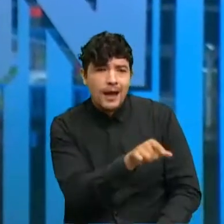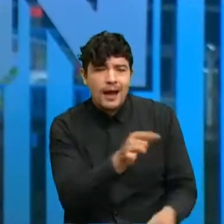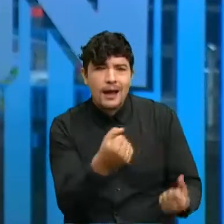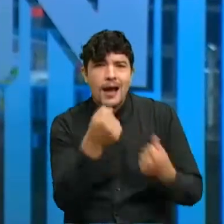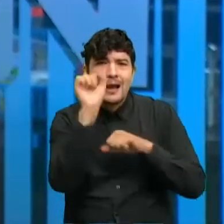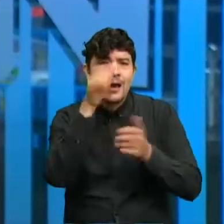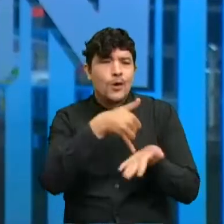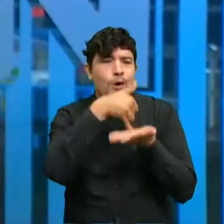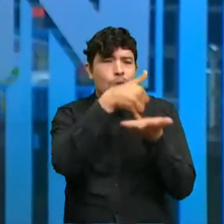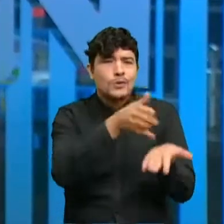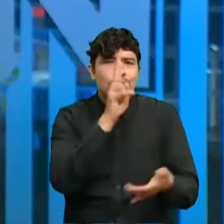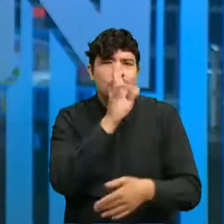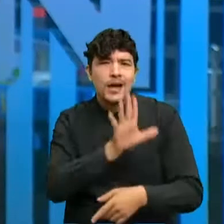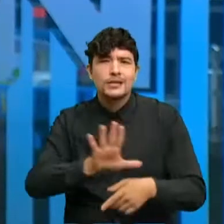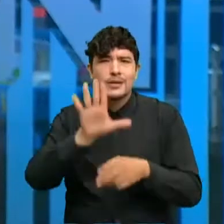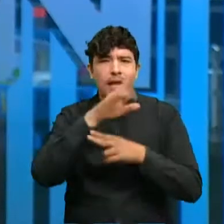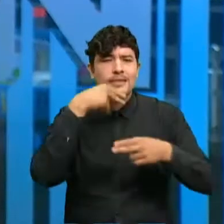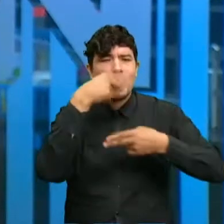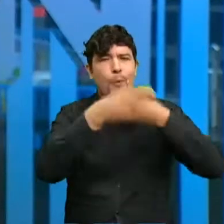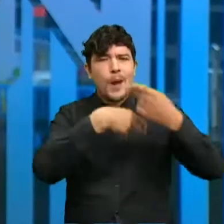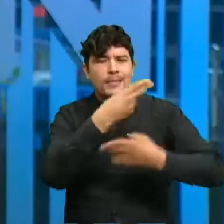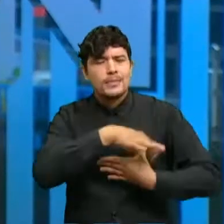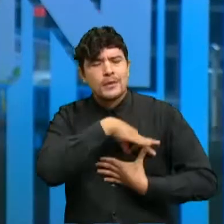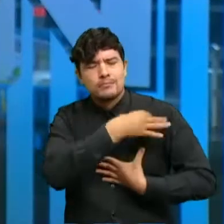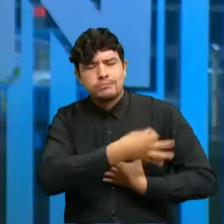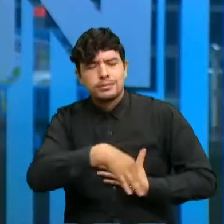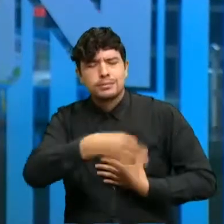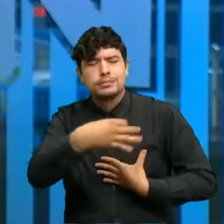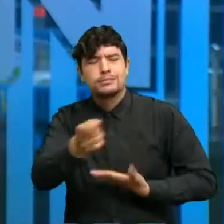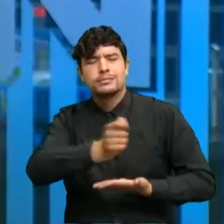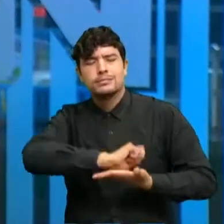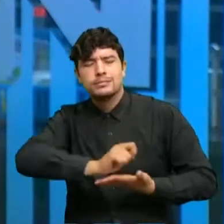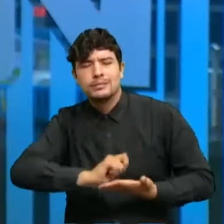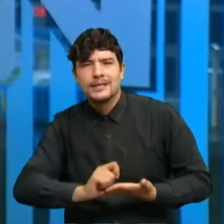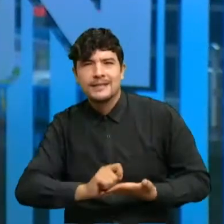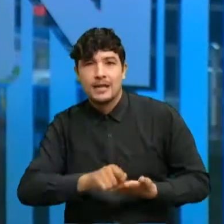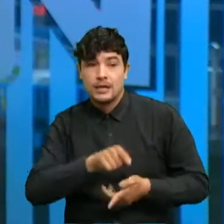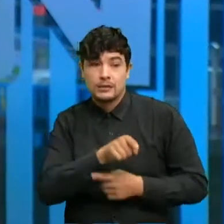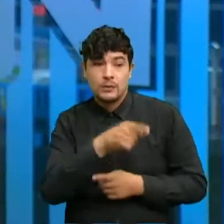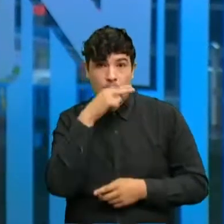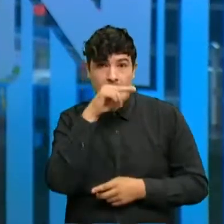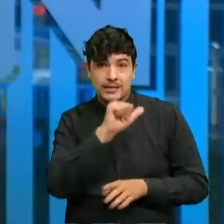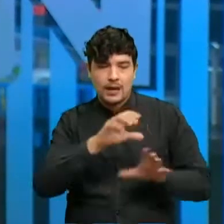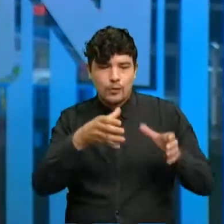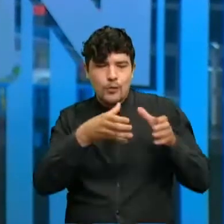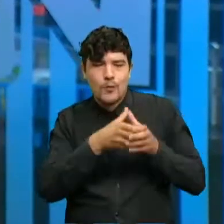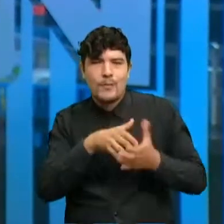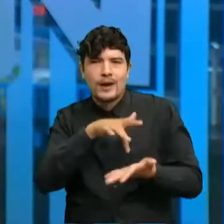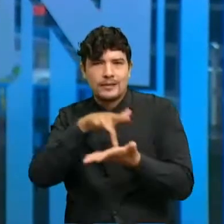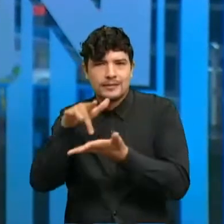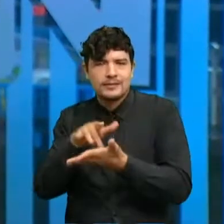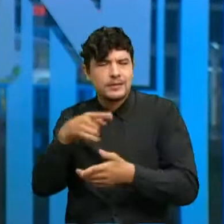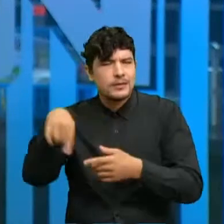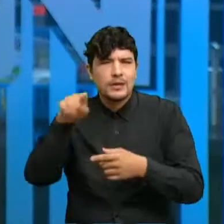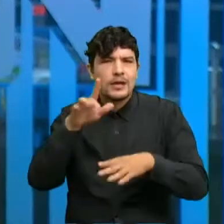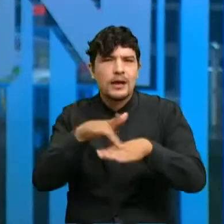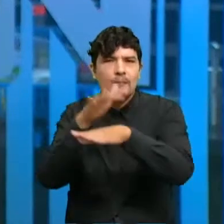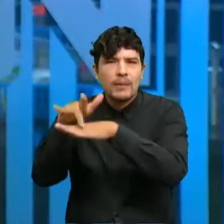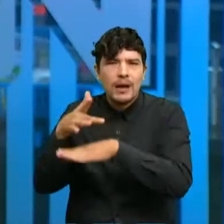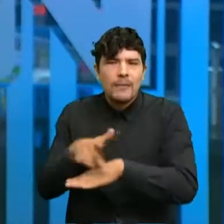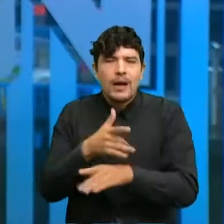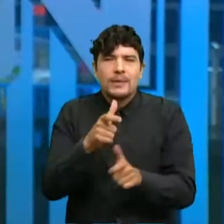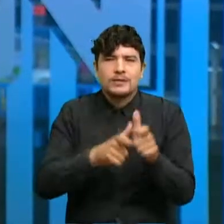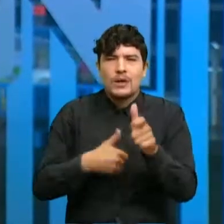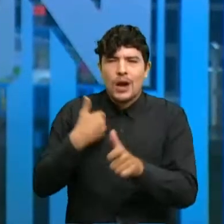nacional de cuento y poesía. Ella hace parte de un semillero que quiere incentivar a niños y jóvenes el hábito por la lectura y la